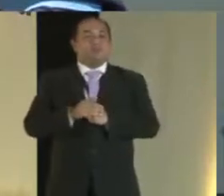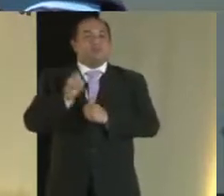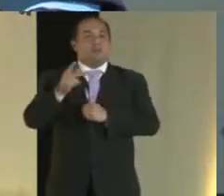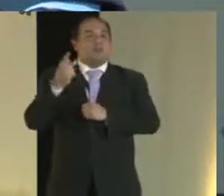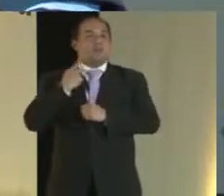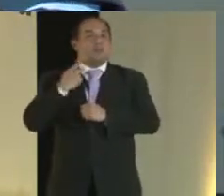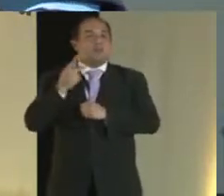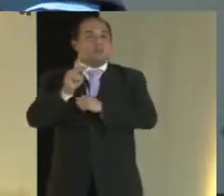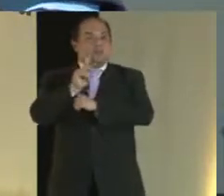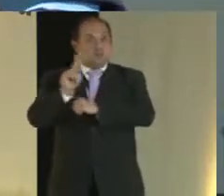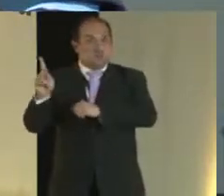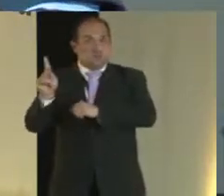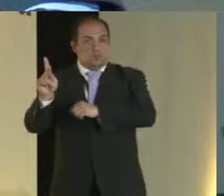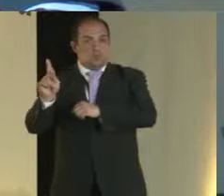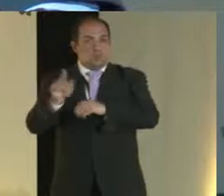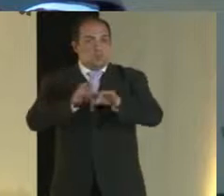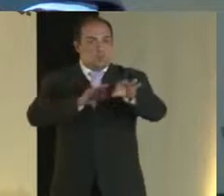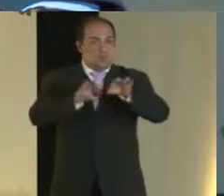laboristas.